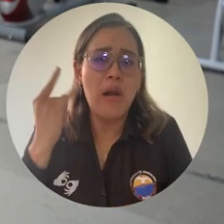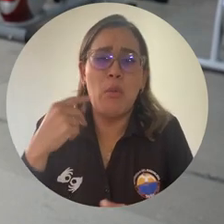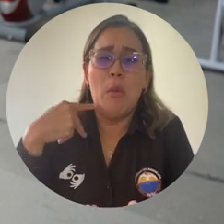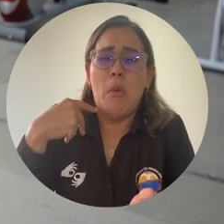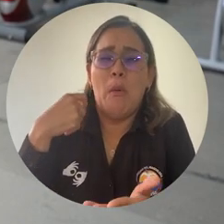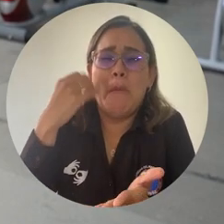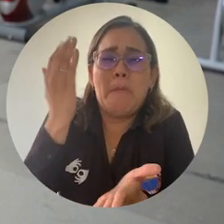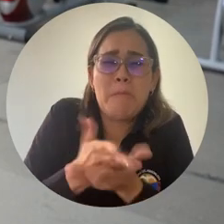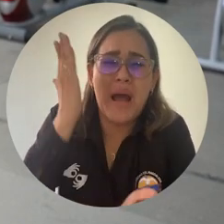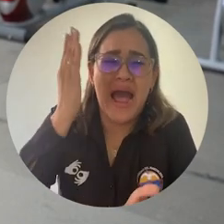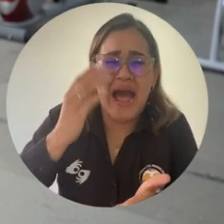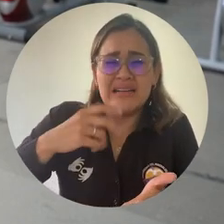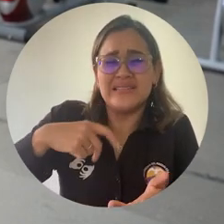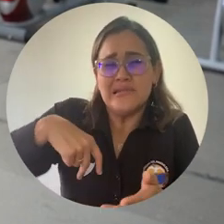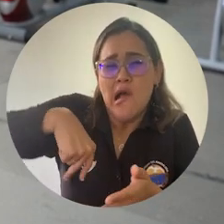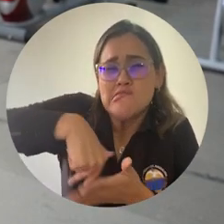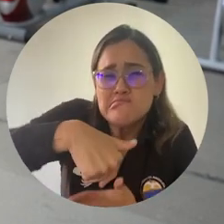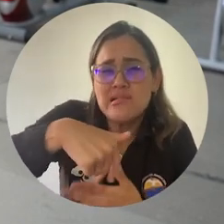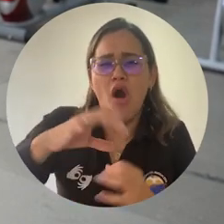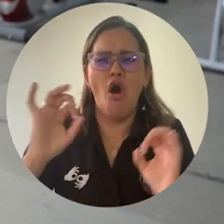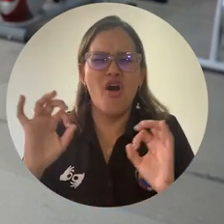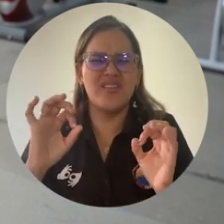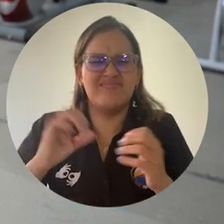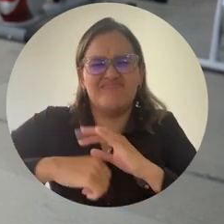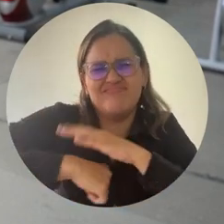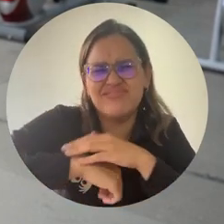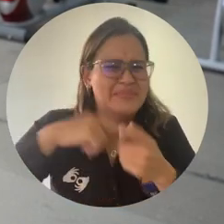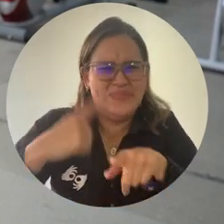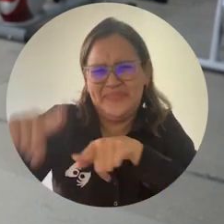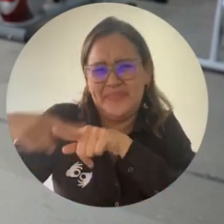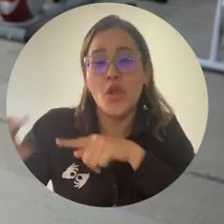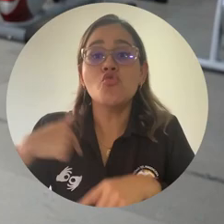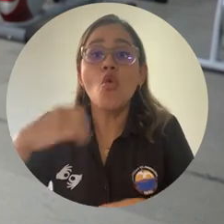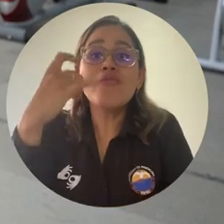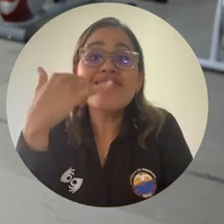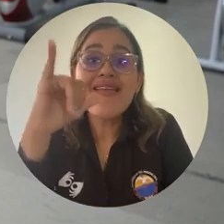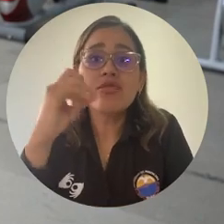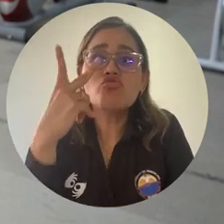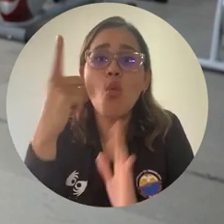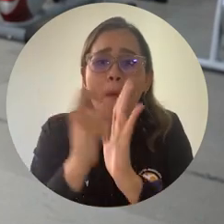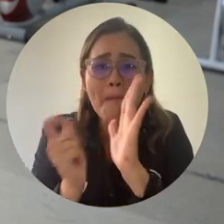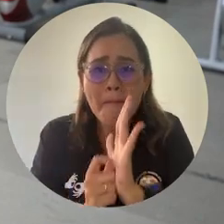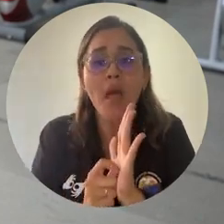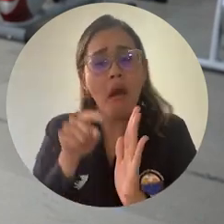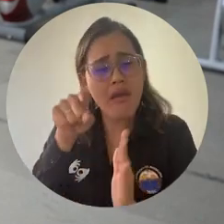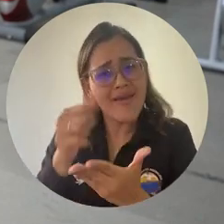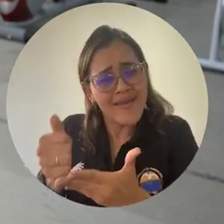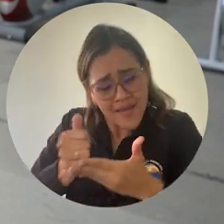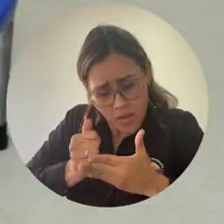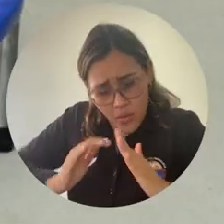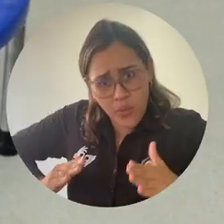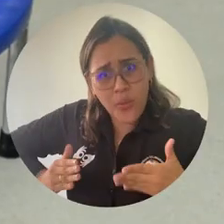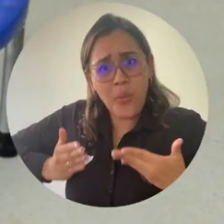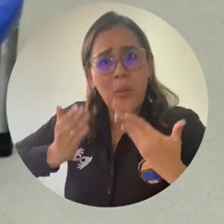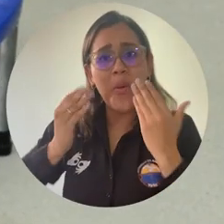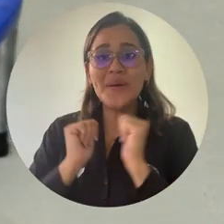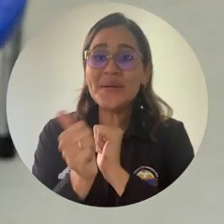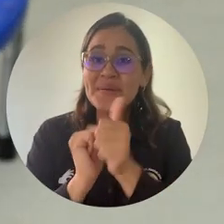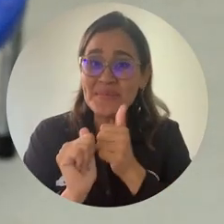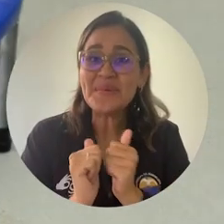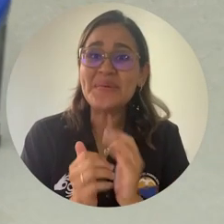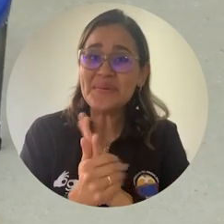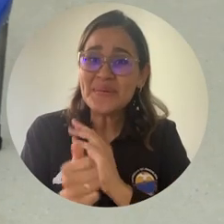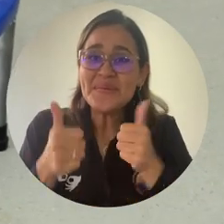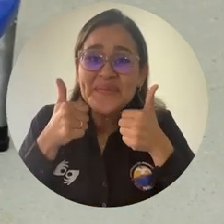a las lesiones. Yo he tenido dos lesiones y aquí me han ayudado demasiado, he salido rápido de eso y me ha ido muy bien en el deporte.